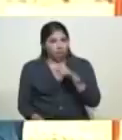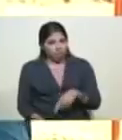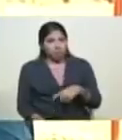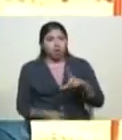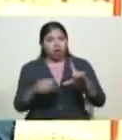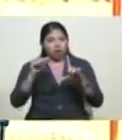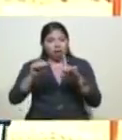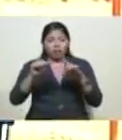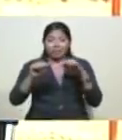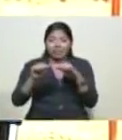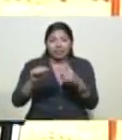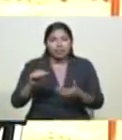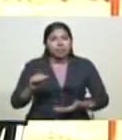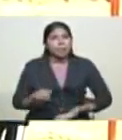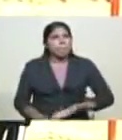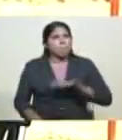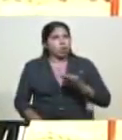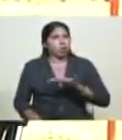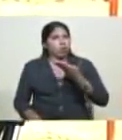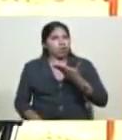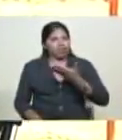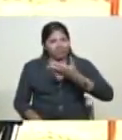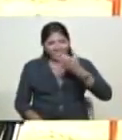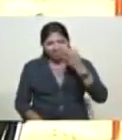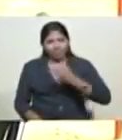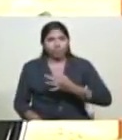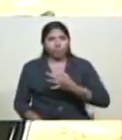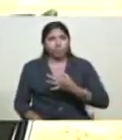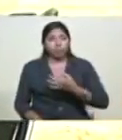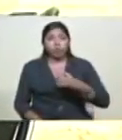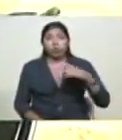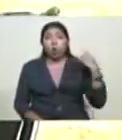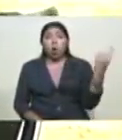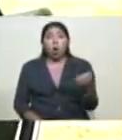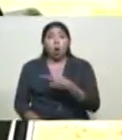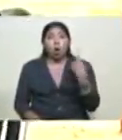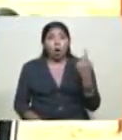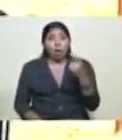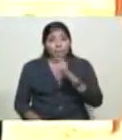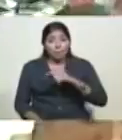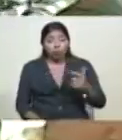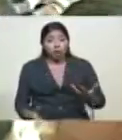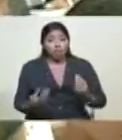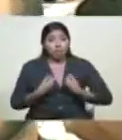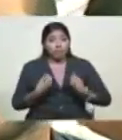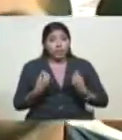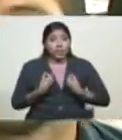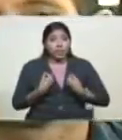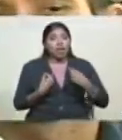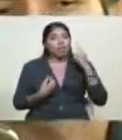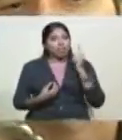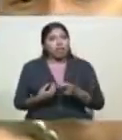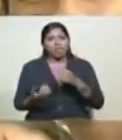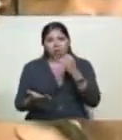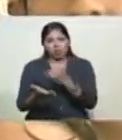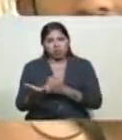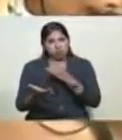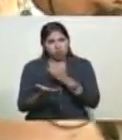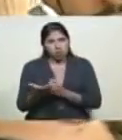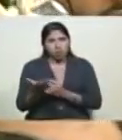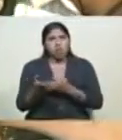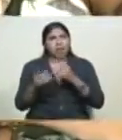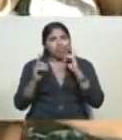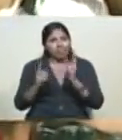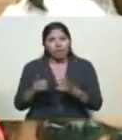patria es vital. Es vital que los viviendos venezolanos estén inscritos,